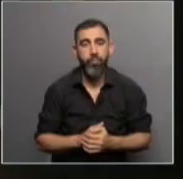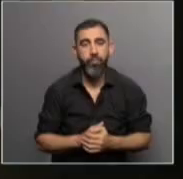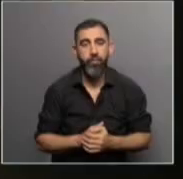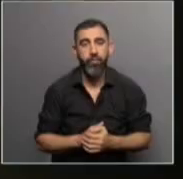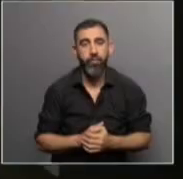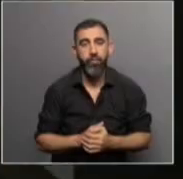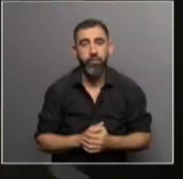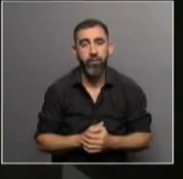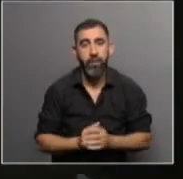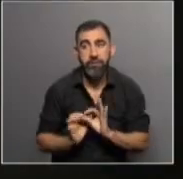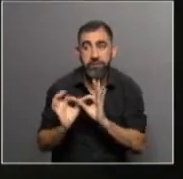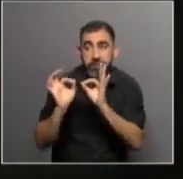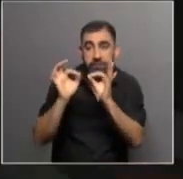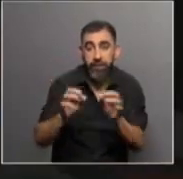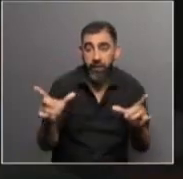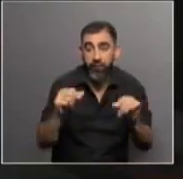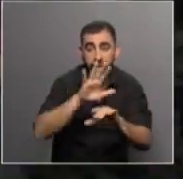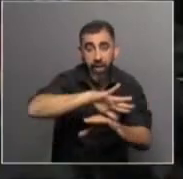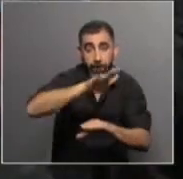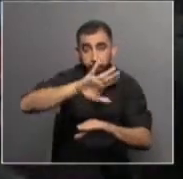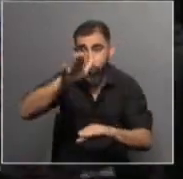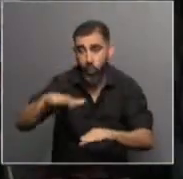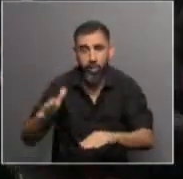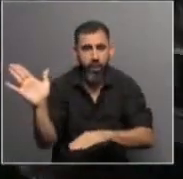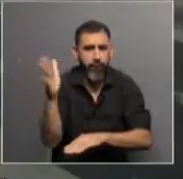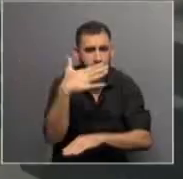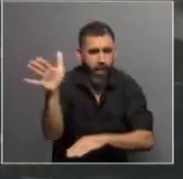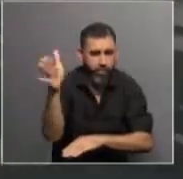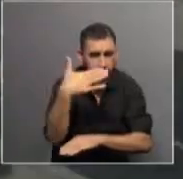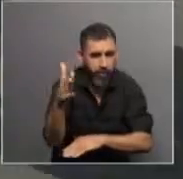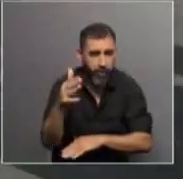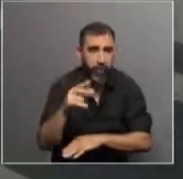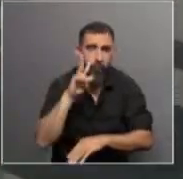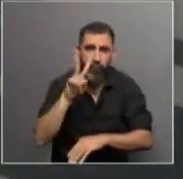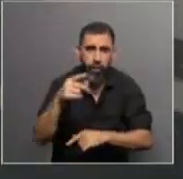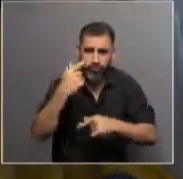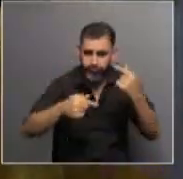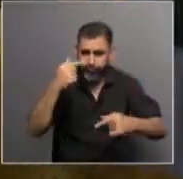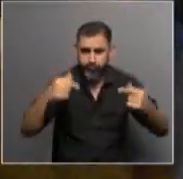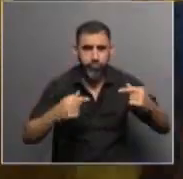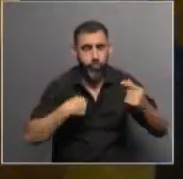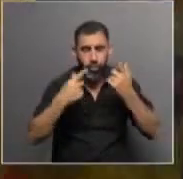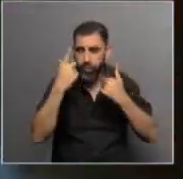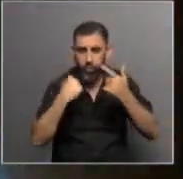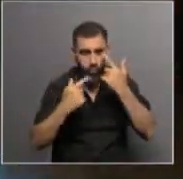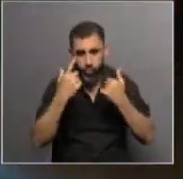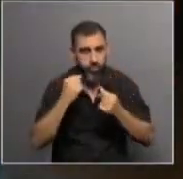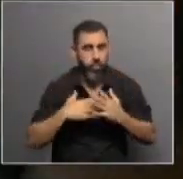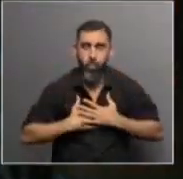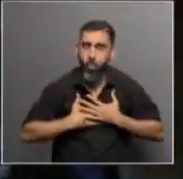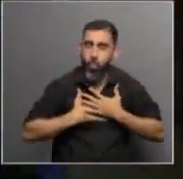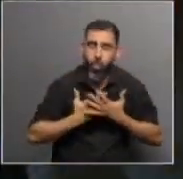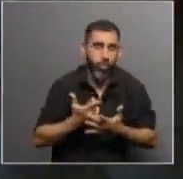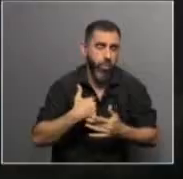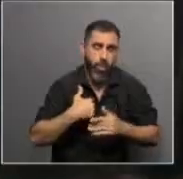Cuando llegamos fue salir de la camioneta y ver todas las banderas y ni bien miré todo lo que estaba pasando me puse a llorar porque era muy emocionante para mí,